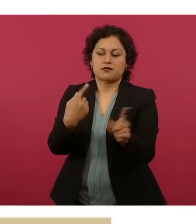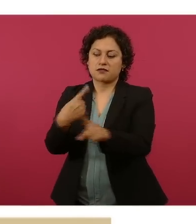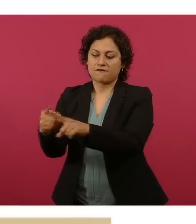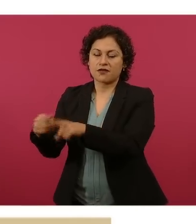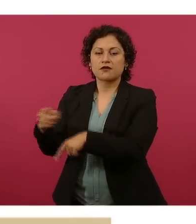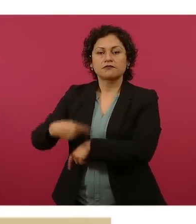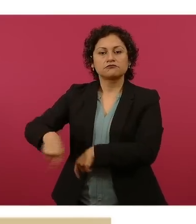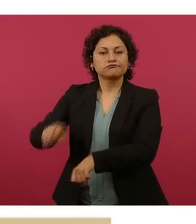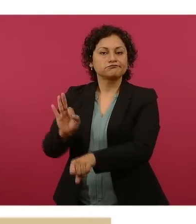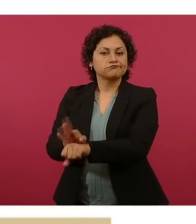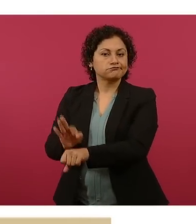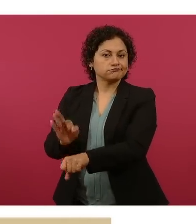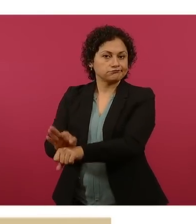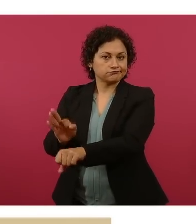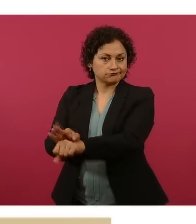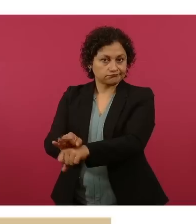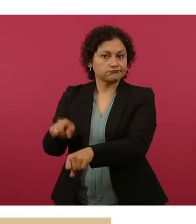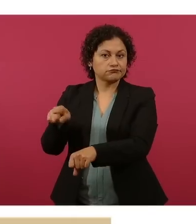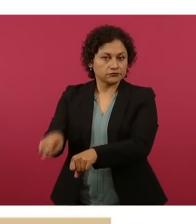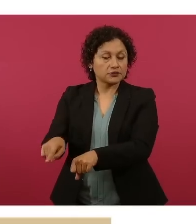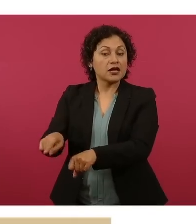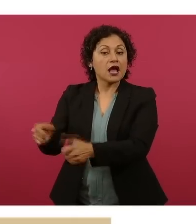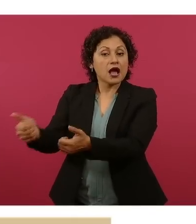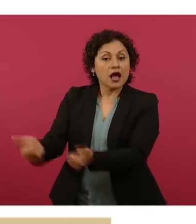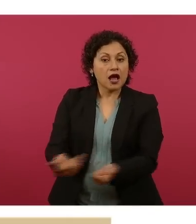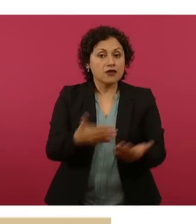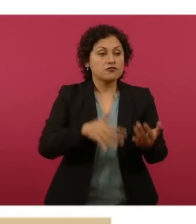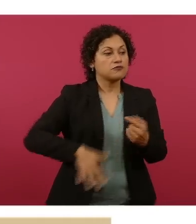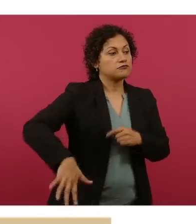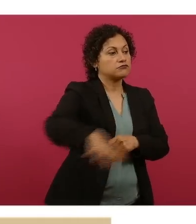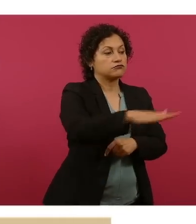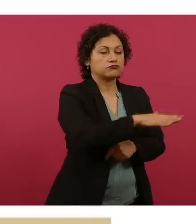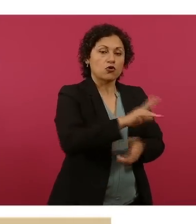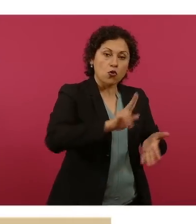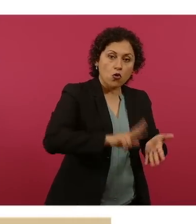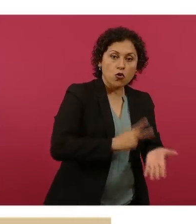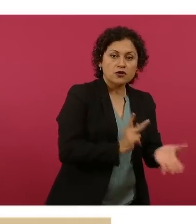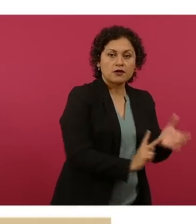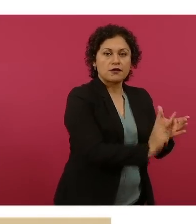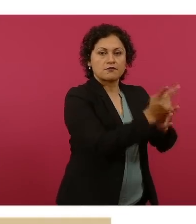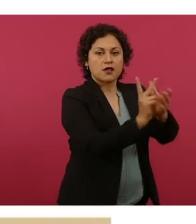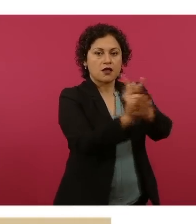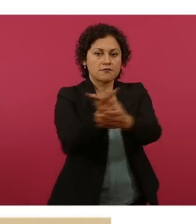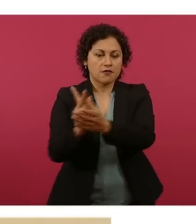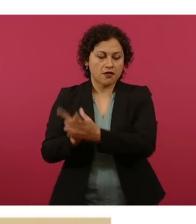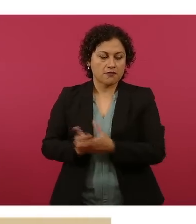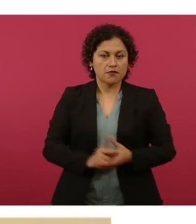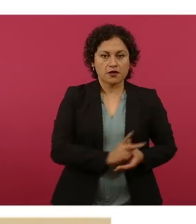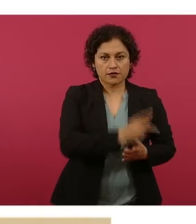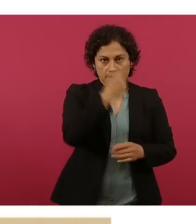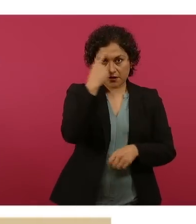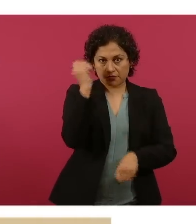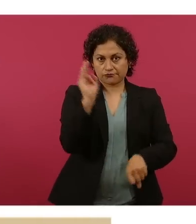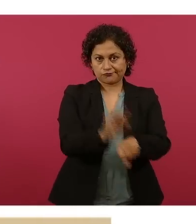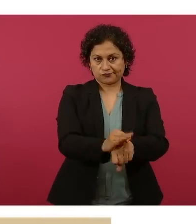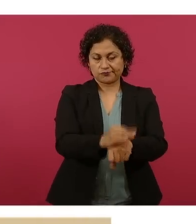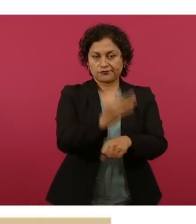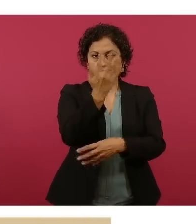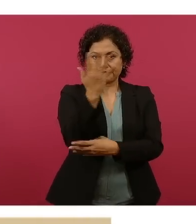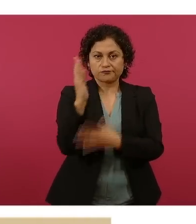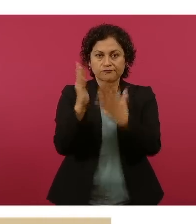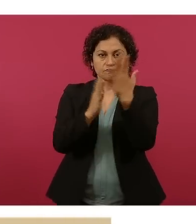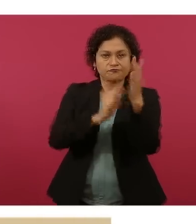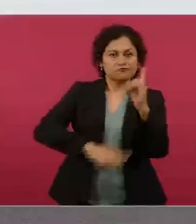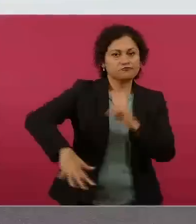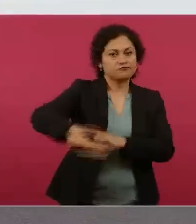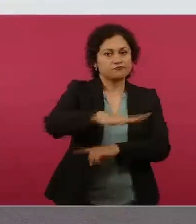especies nativas con la que será repoblado el área de trabajo. Y de esta forma se